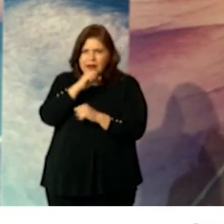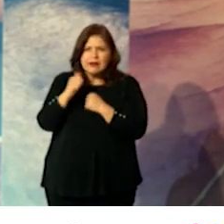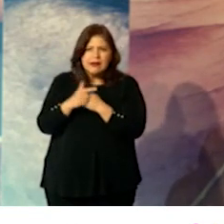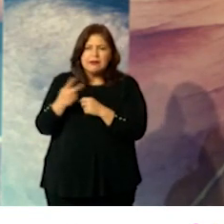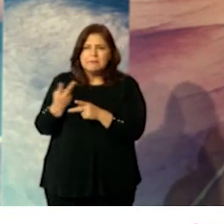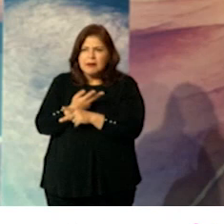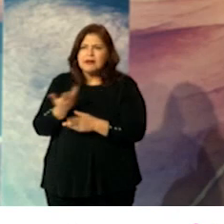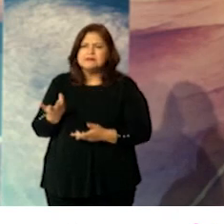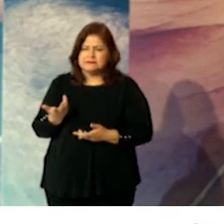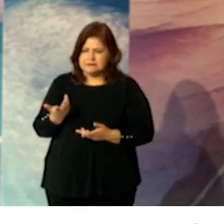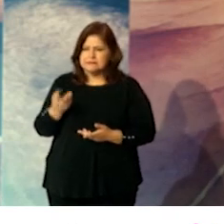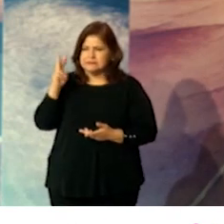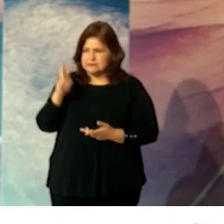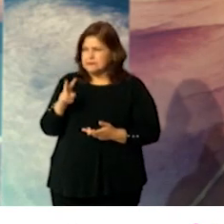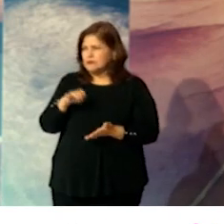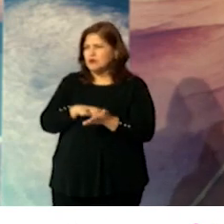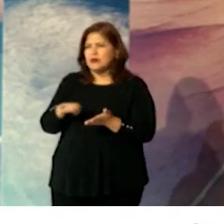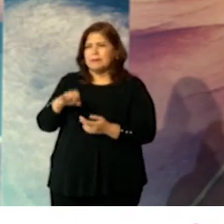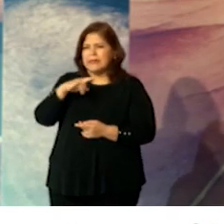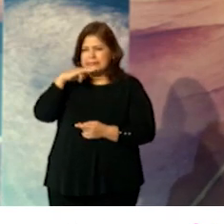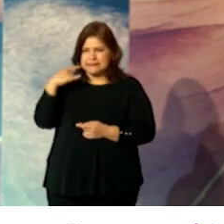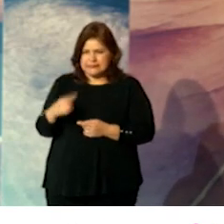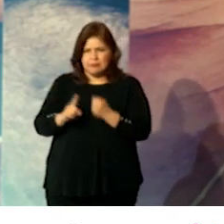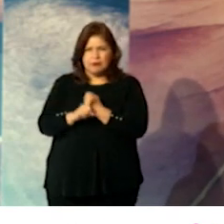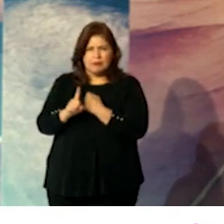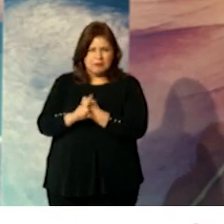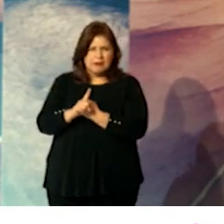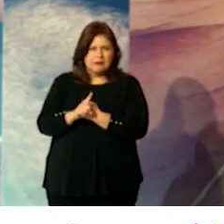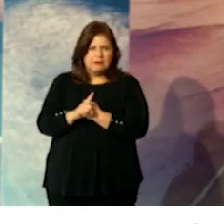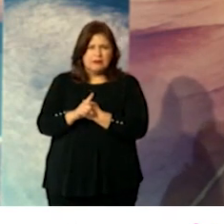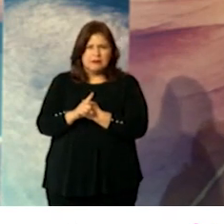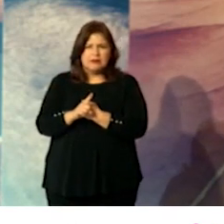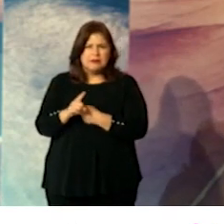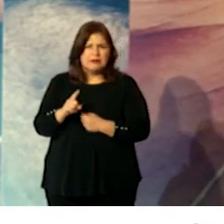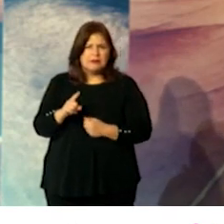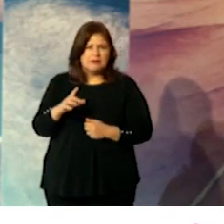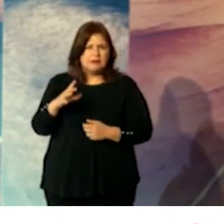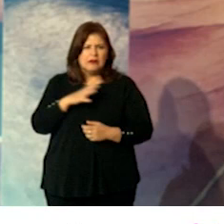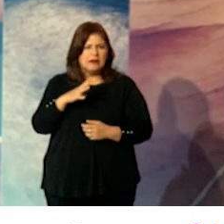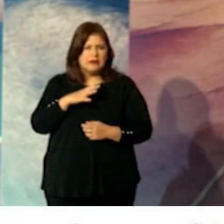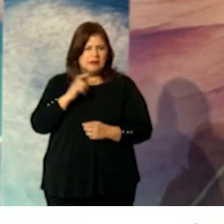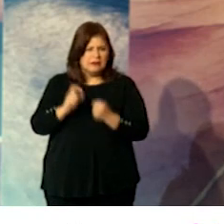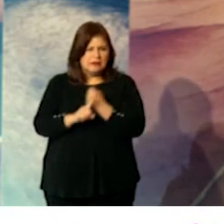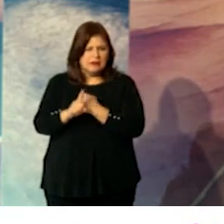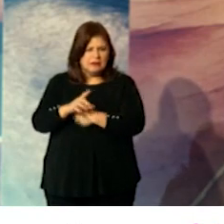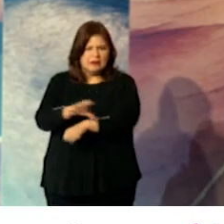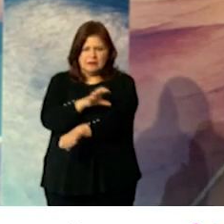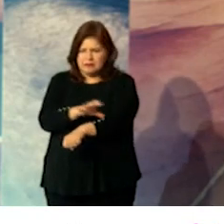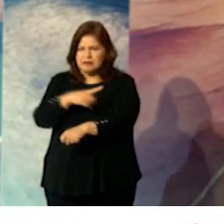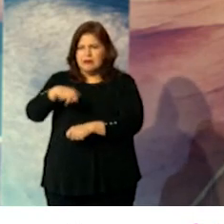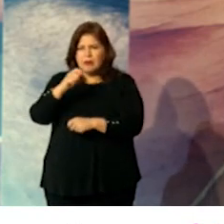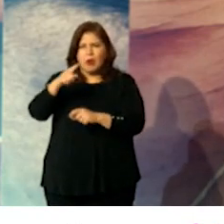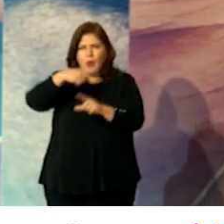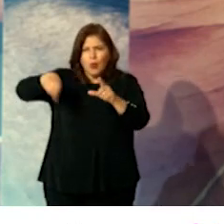el mejor caso que tengo, el caso, por ejemplo, en Chile, es el problema de las termoeléctricas. El problema que tienen zonas de sacrificio que están llenas de termoeléctricas, donde el aire